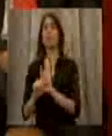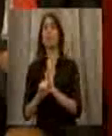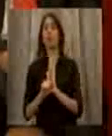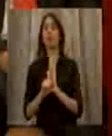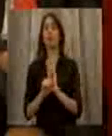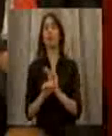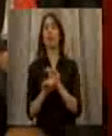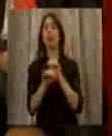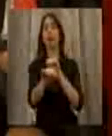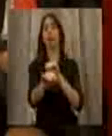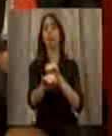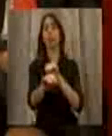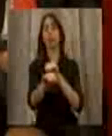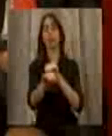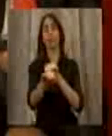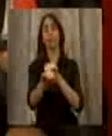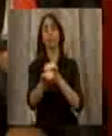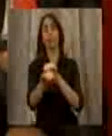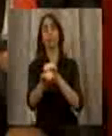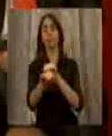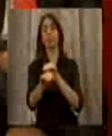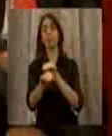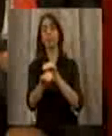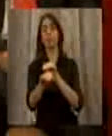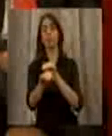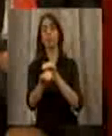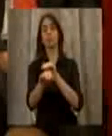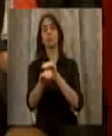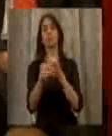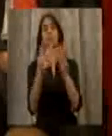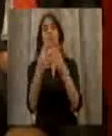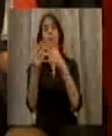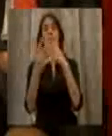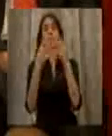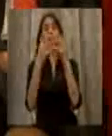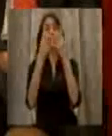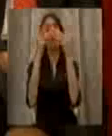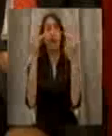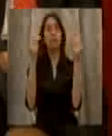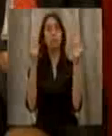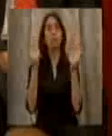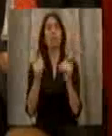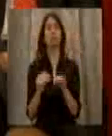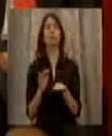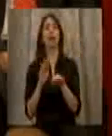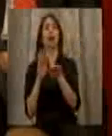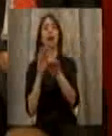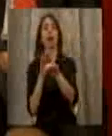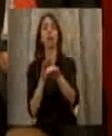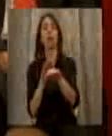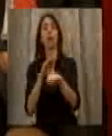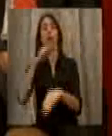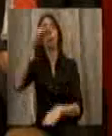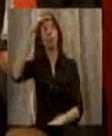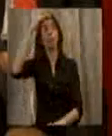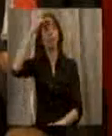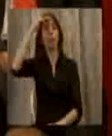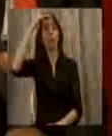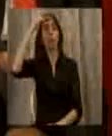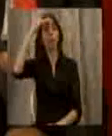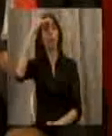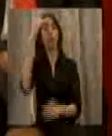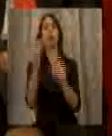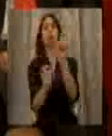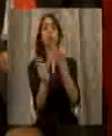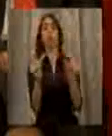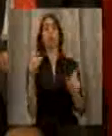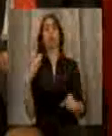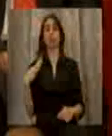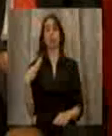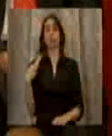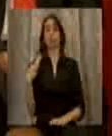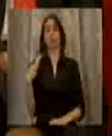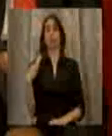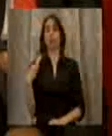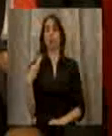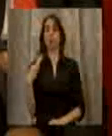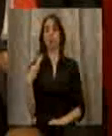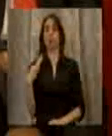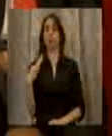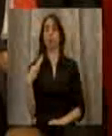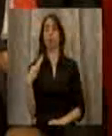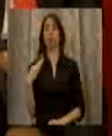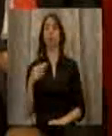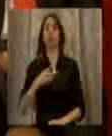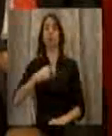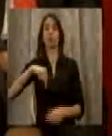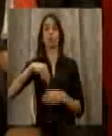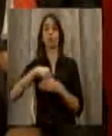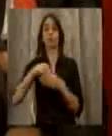para favorecer la transparencia, para favorecer la confianza de la ciudadanía en